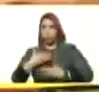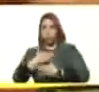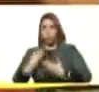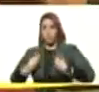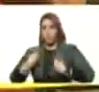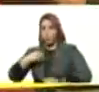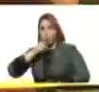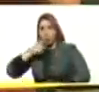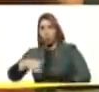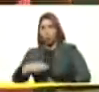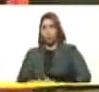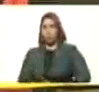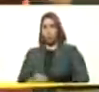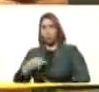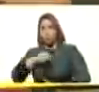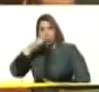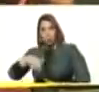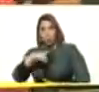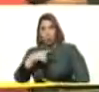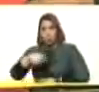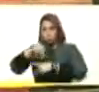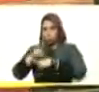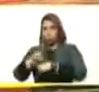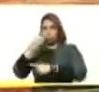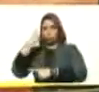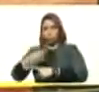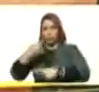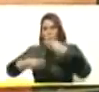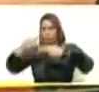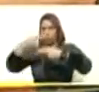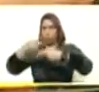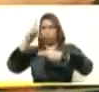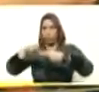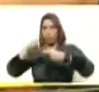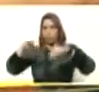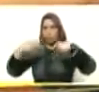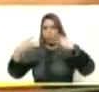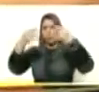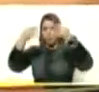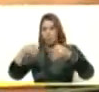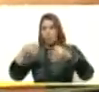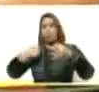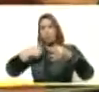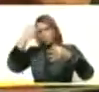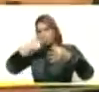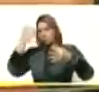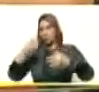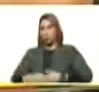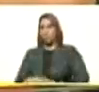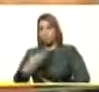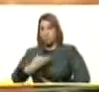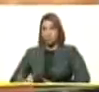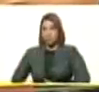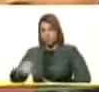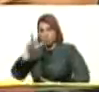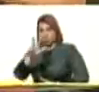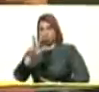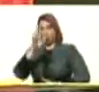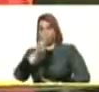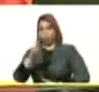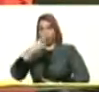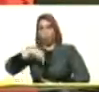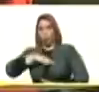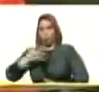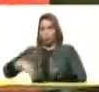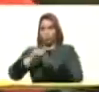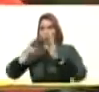nuestro pueblo y que nuestro pueblo sea el protagonista en la construcción de esa nueva realidad. Yo estoy seguro, presidente, que con estas tres R vamos a